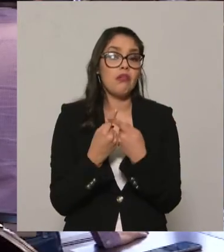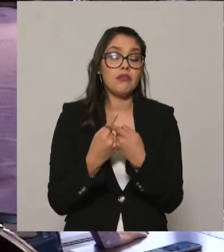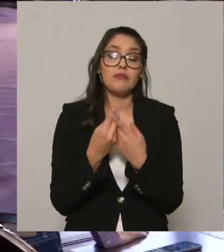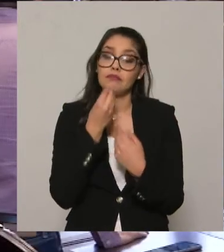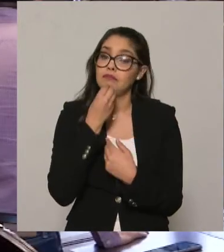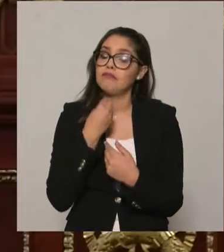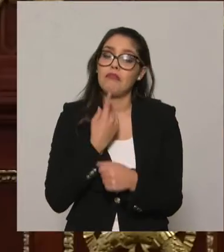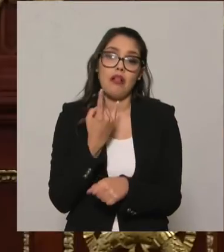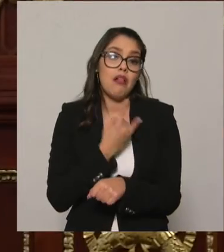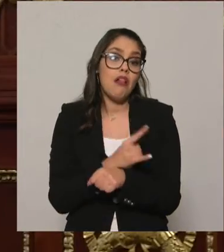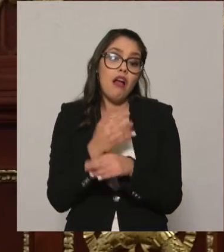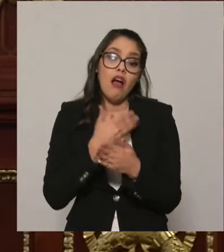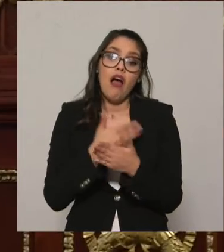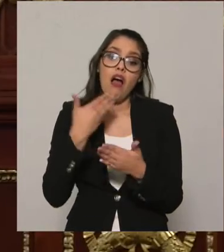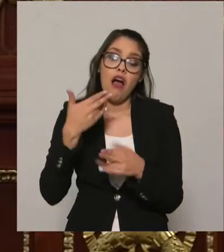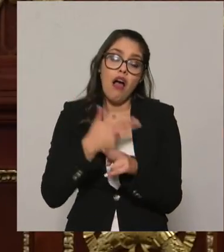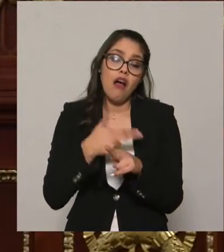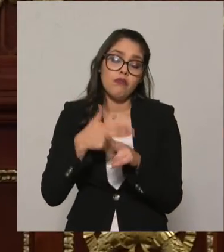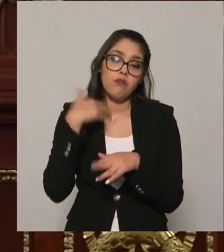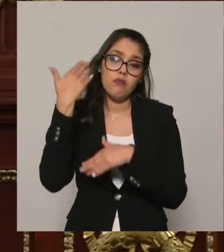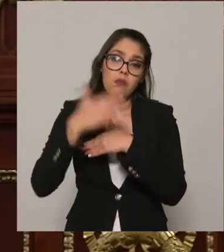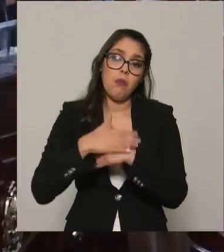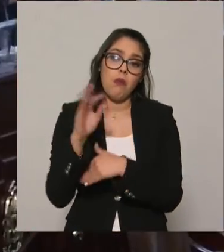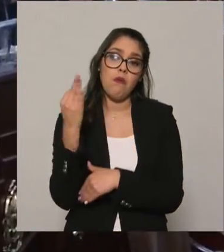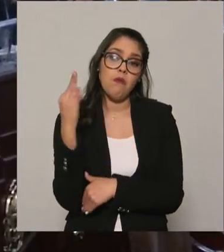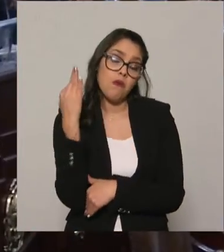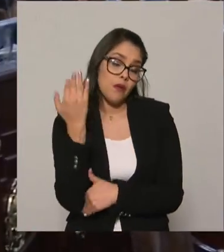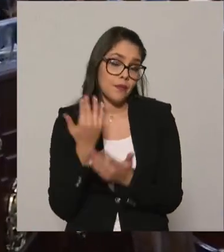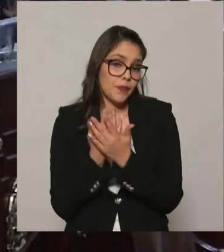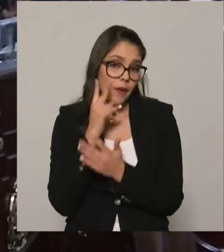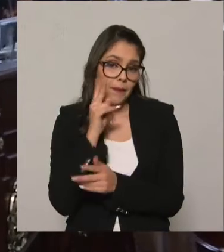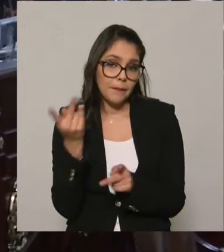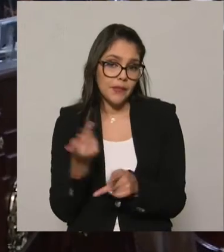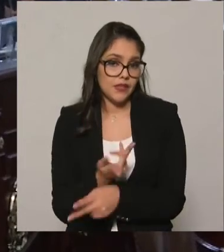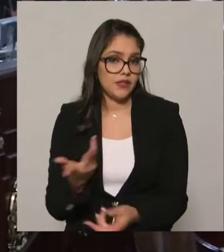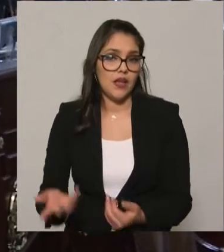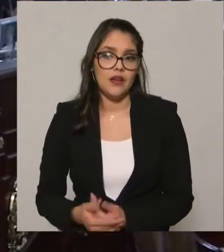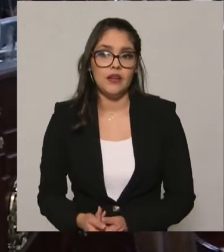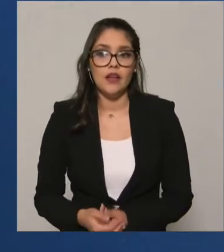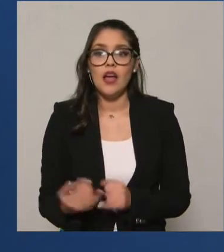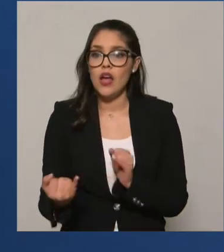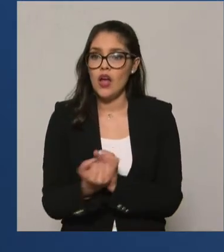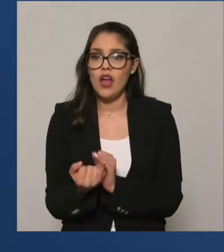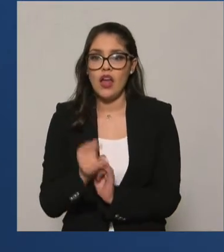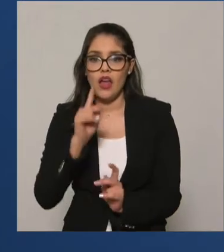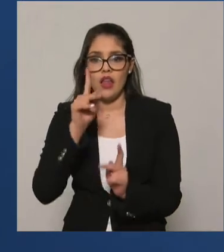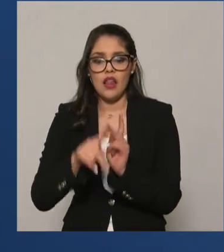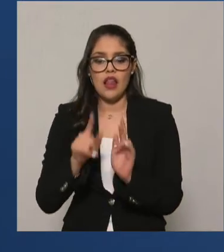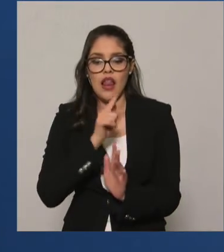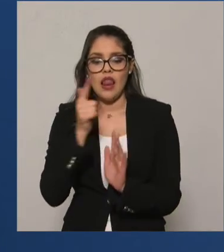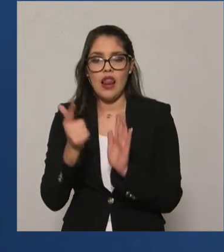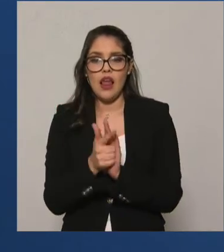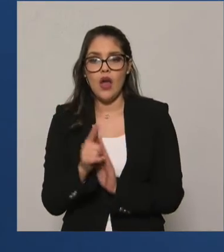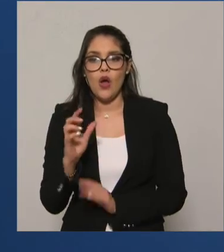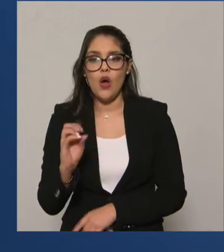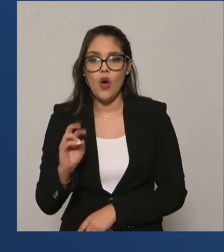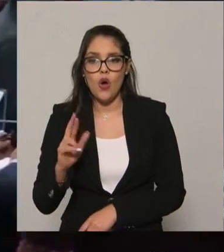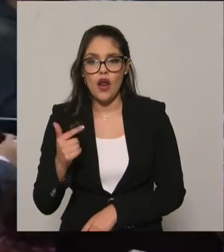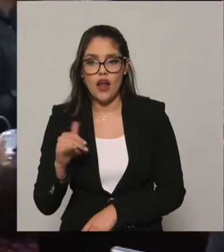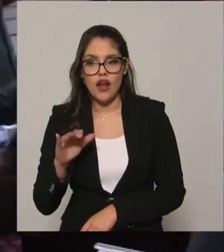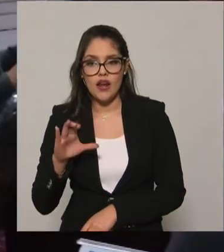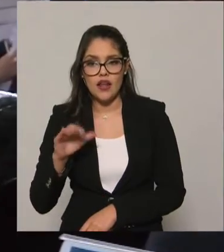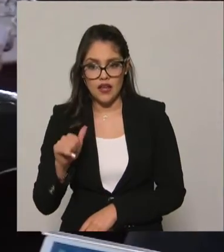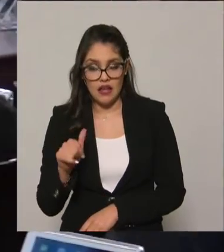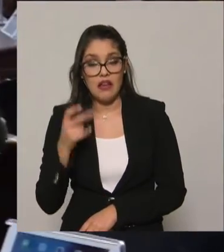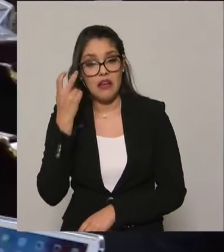febrero cuando inicie la discusión en comisiones. También comentarte que bueno, quedó pendiente la ley orgánica del Instituto de Planeación,